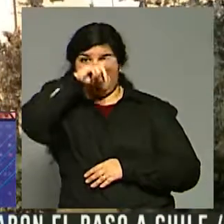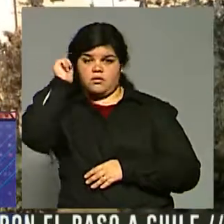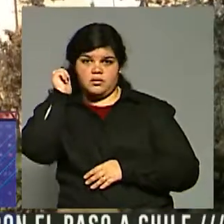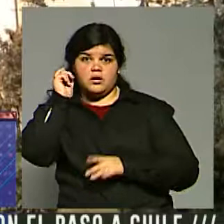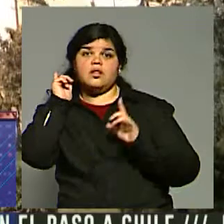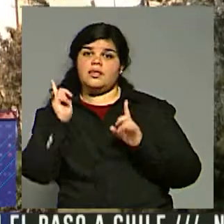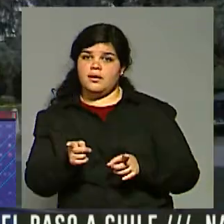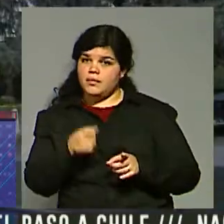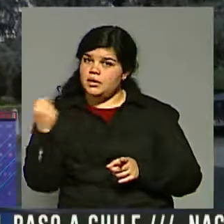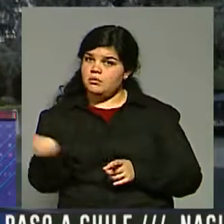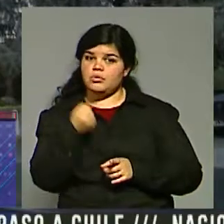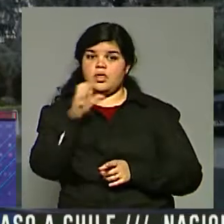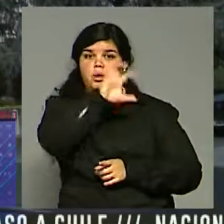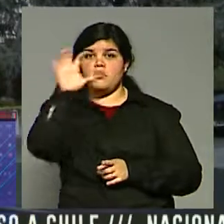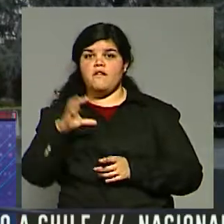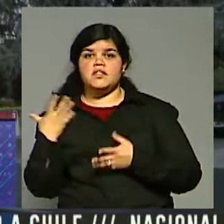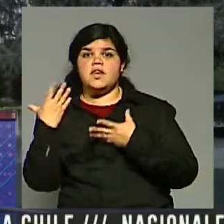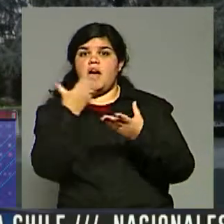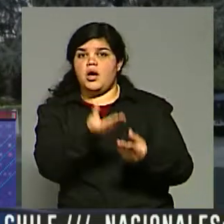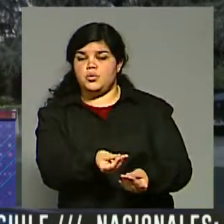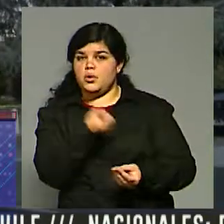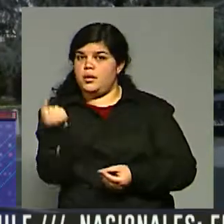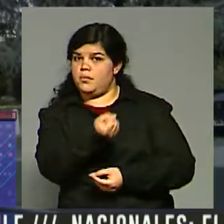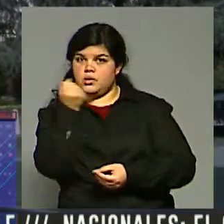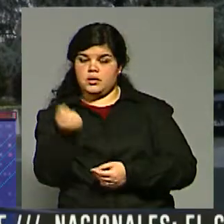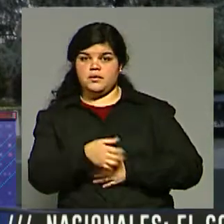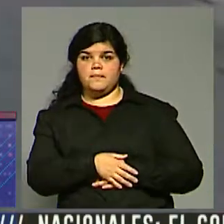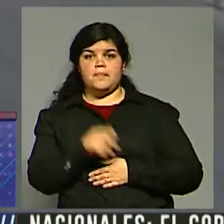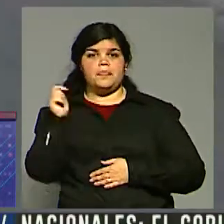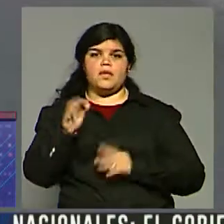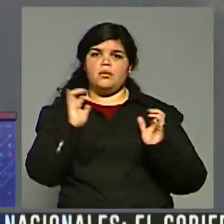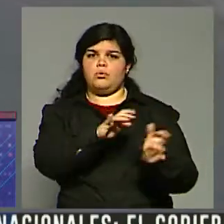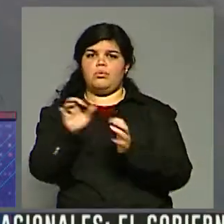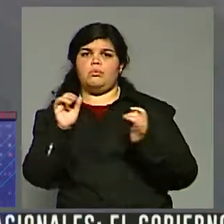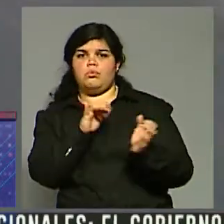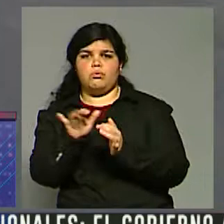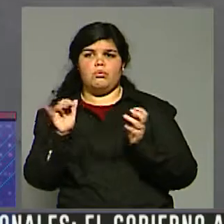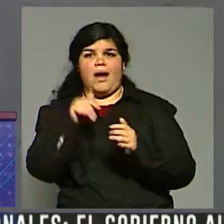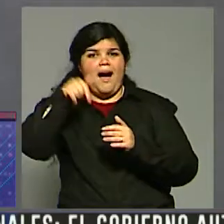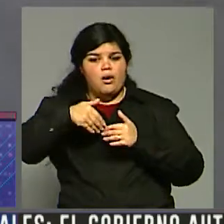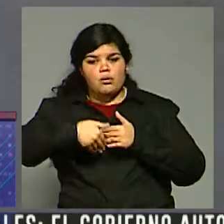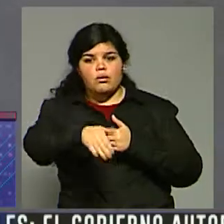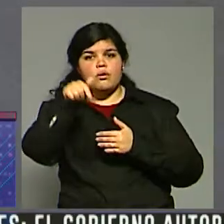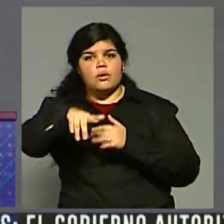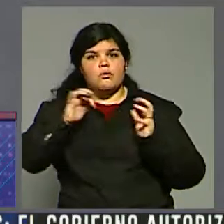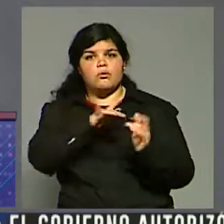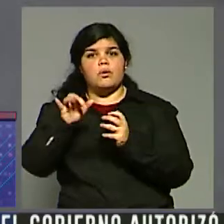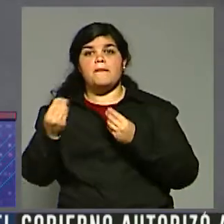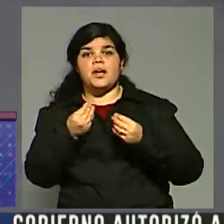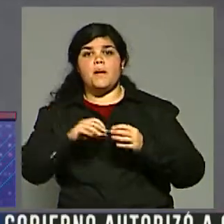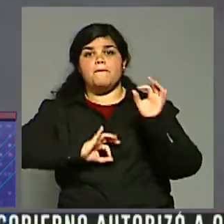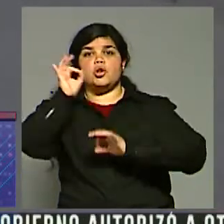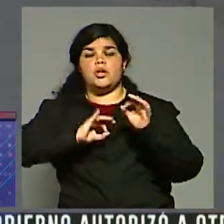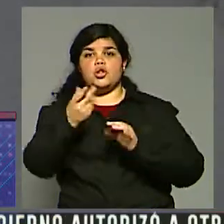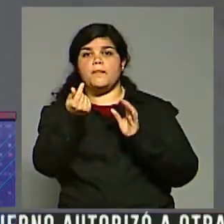imprescindible que también las provincias colaboren en esta tarea. Es una discusión que tenemos que tener ahora para llegar a un proyecto de presupuesto 2019